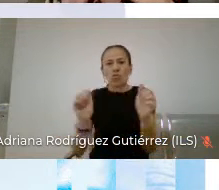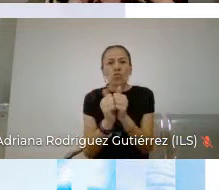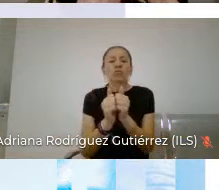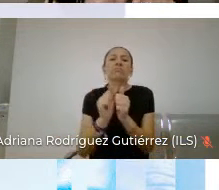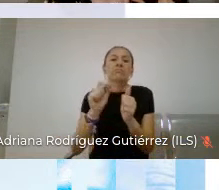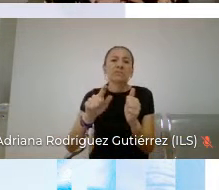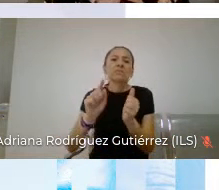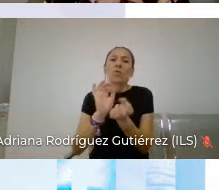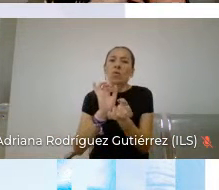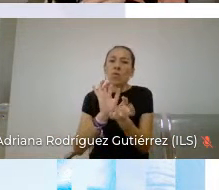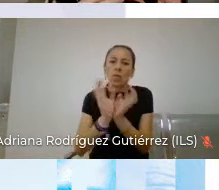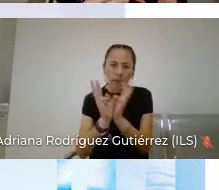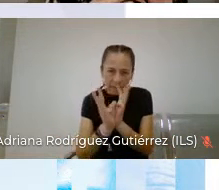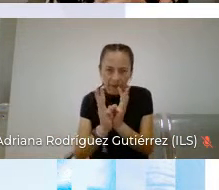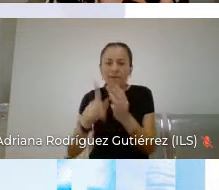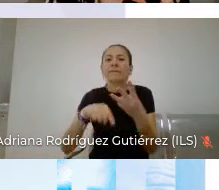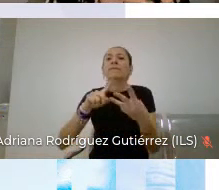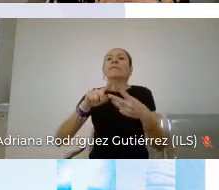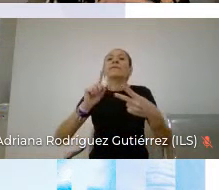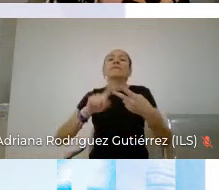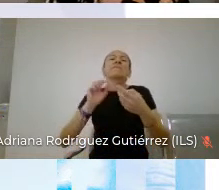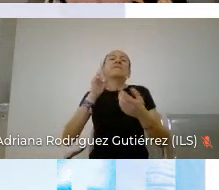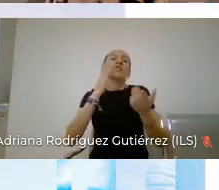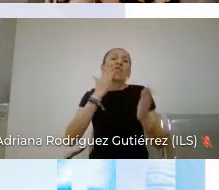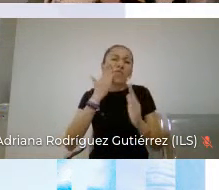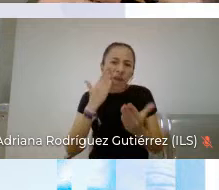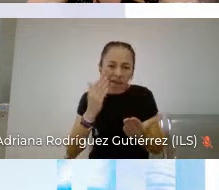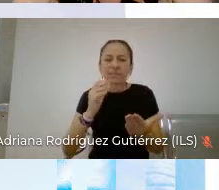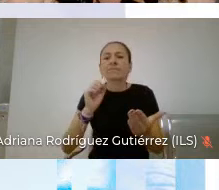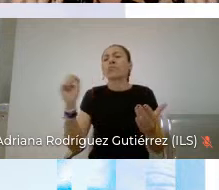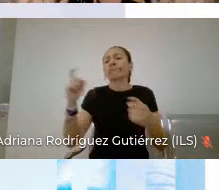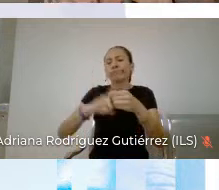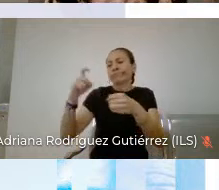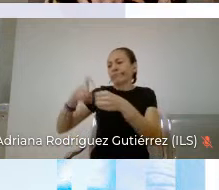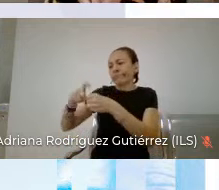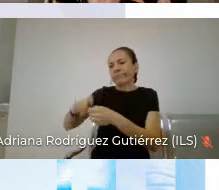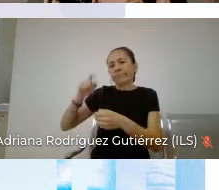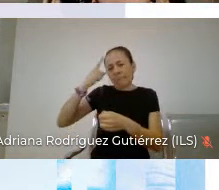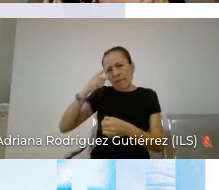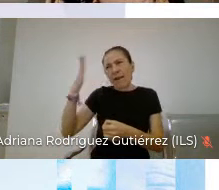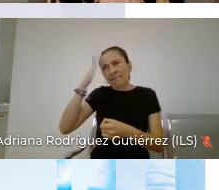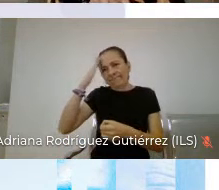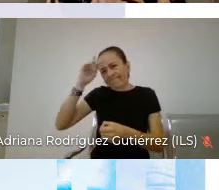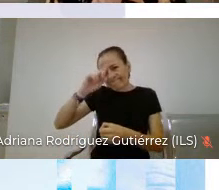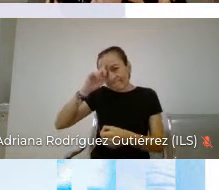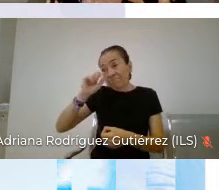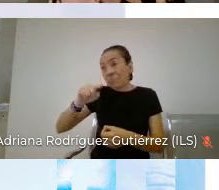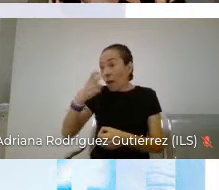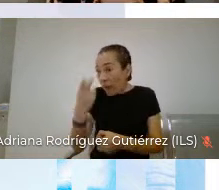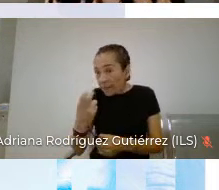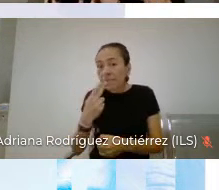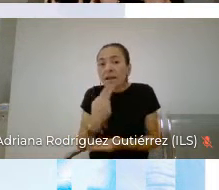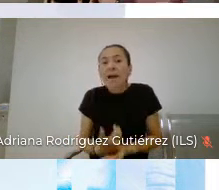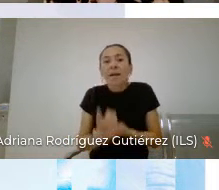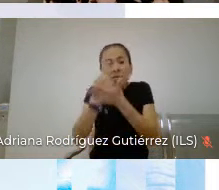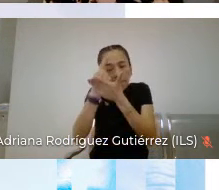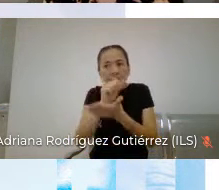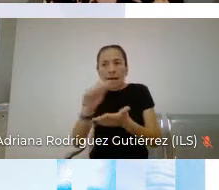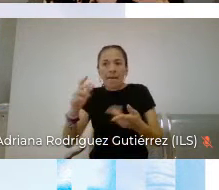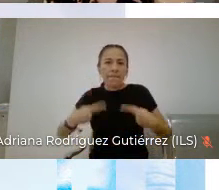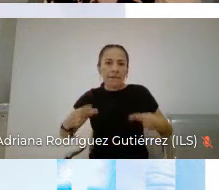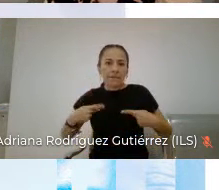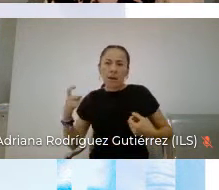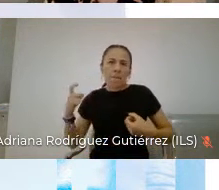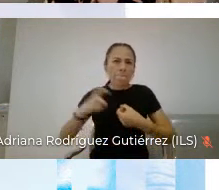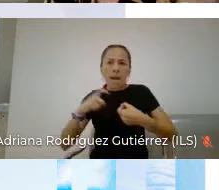dando también acceso a documentos, acompañamiento, capacitaciones y vinculación con muy buenos empleos para las personas. Pero eso